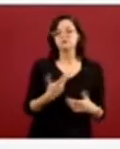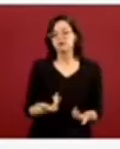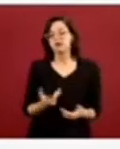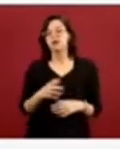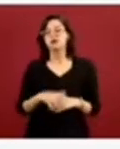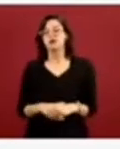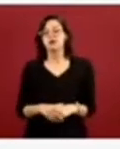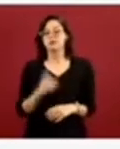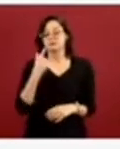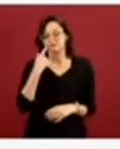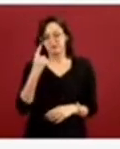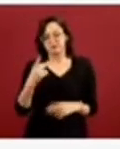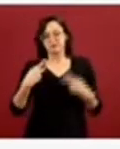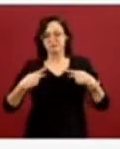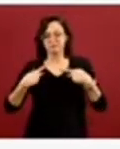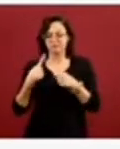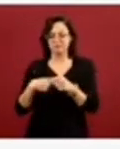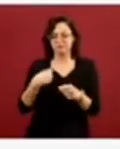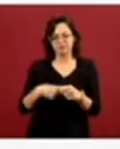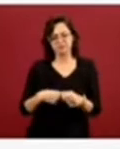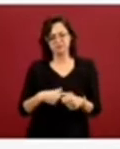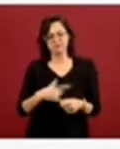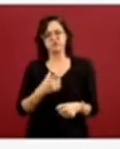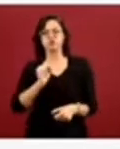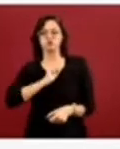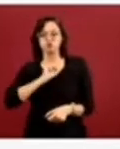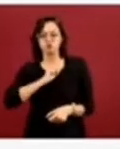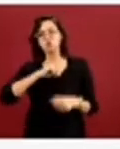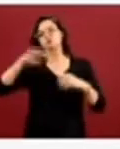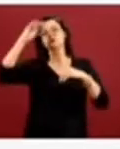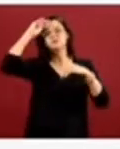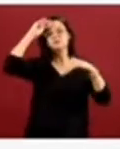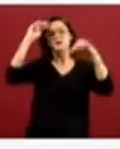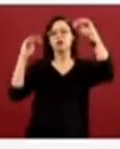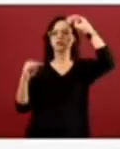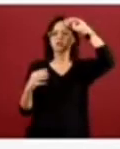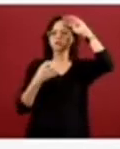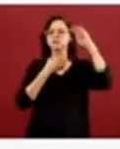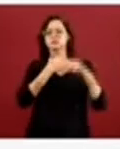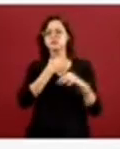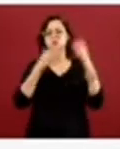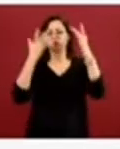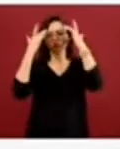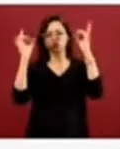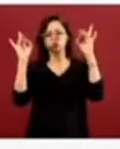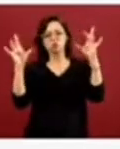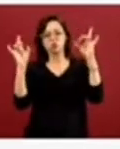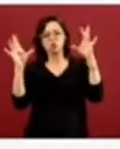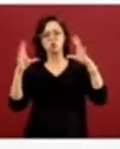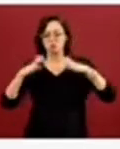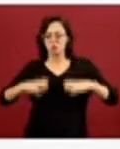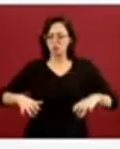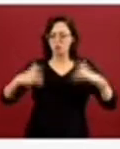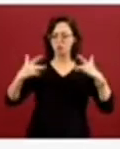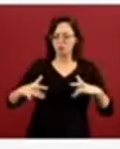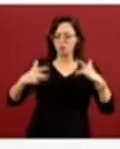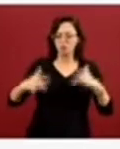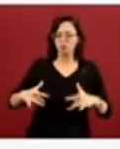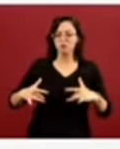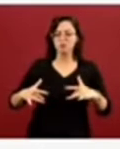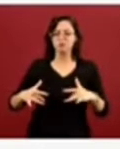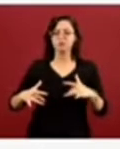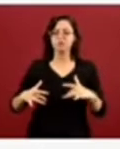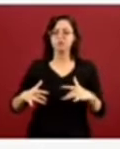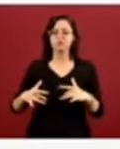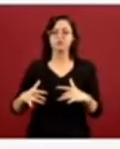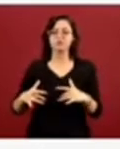síntomas característicos de COVID, tos, fiebre, dolor de garganta, dolor de cabeza, dolor muscular, y